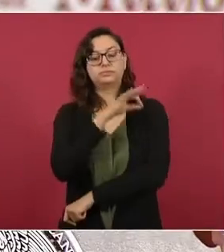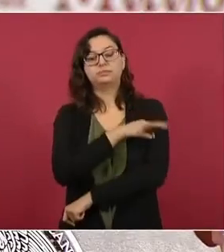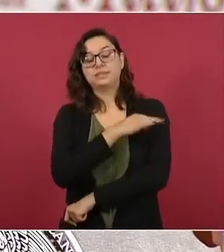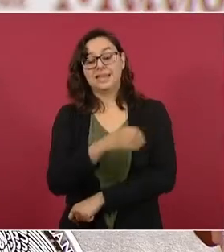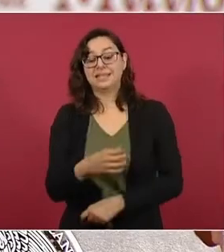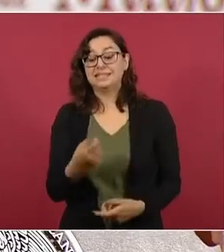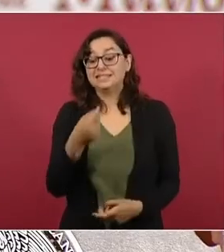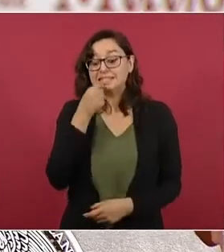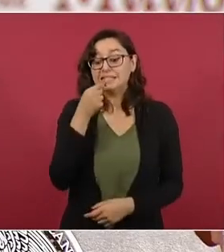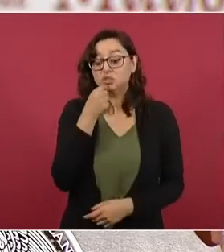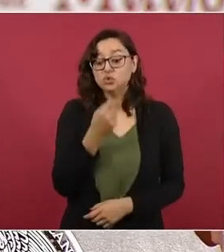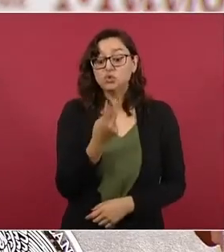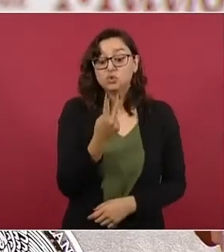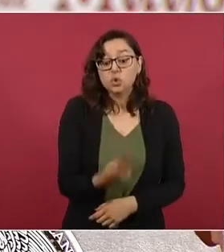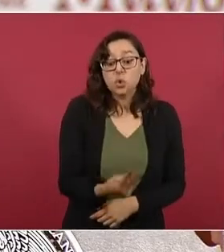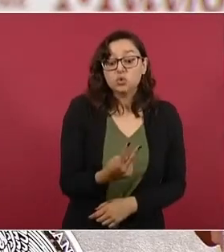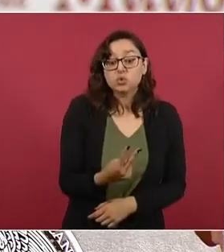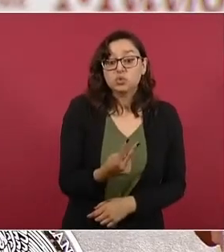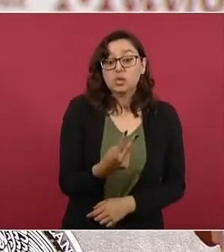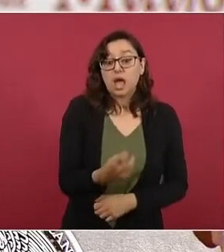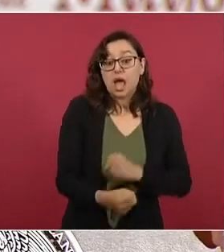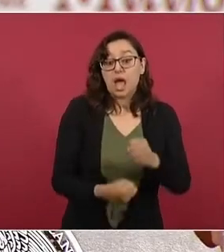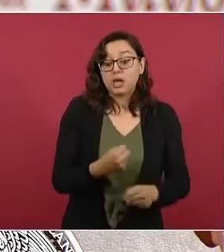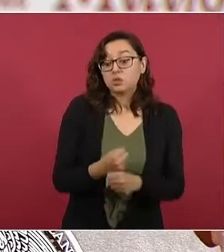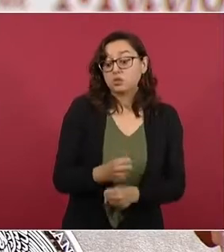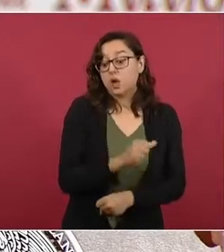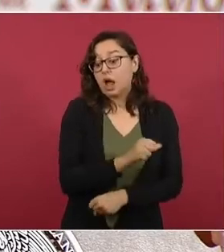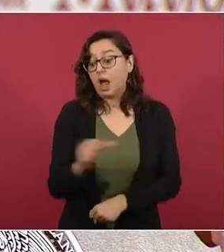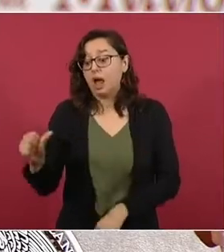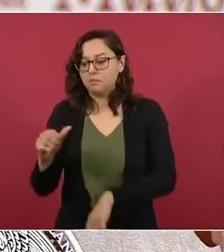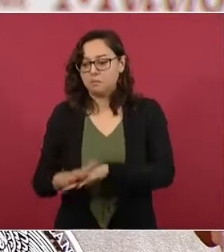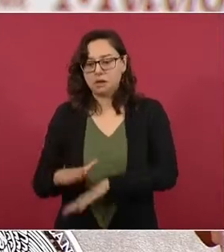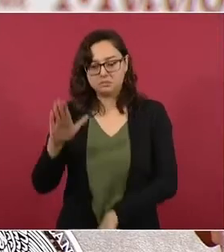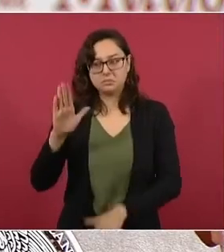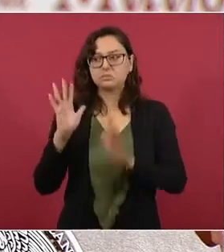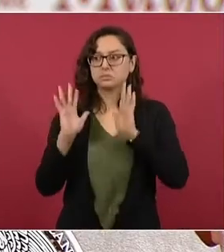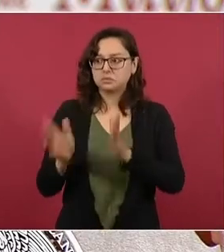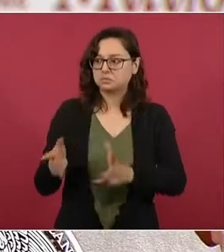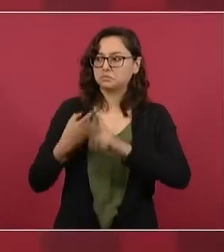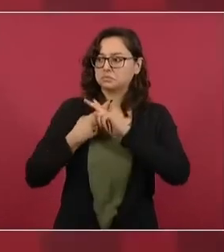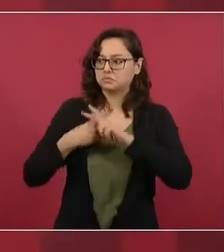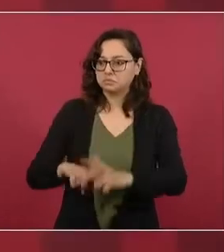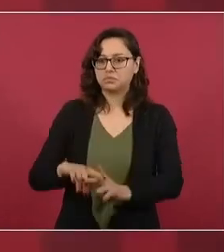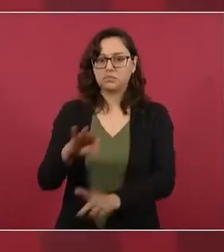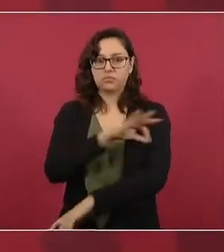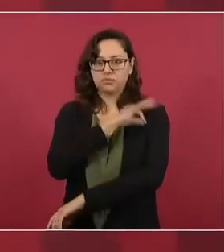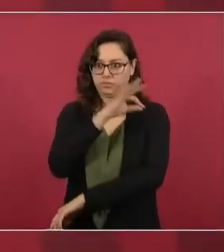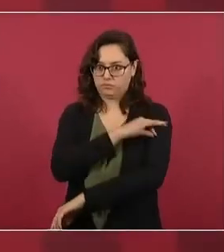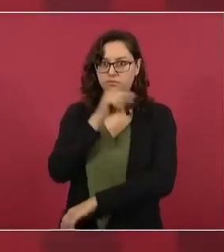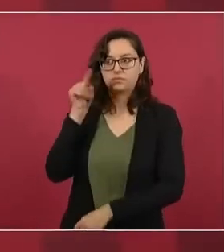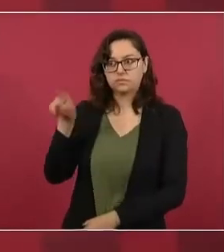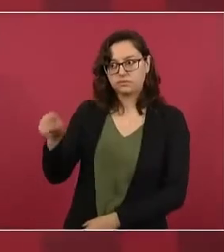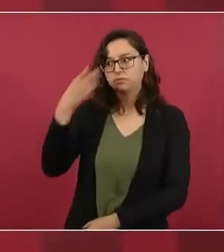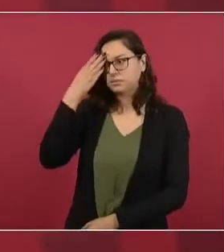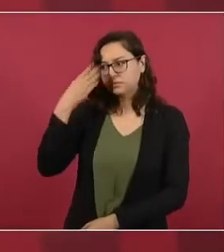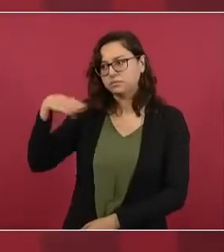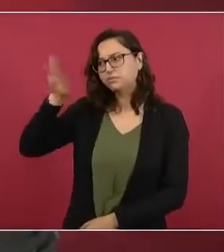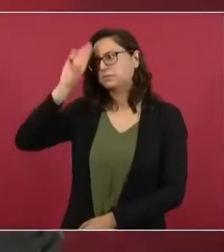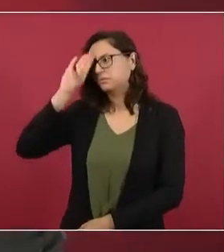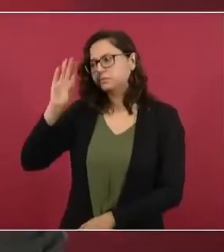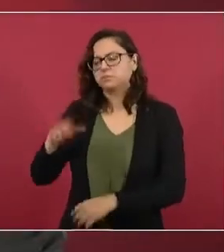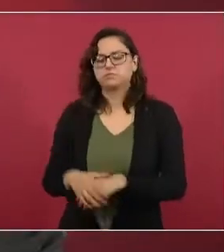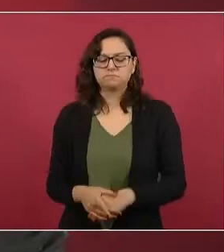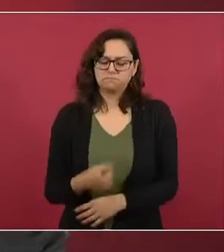los 2 años de vida. Nosotros en este momento no estamos considerando 2 a 5 años, solamente